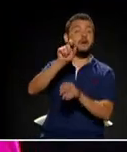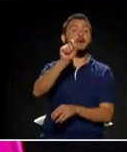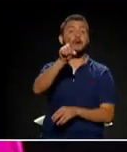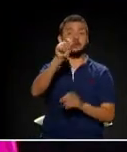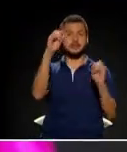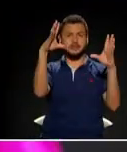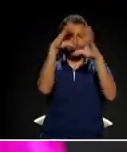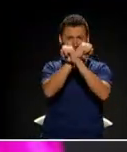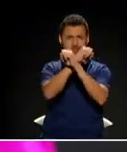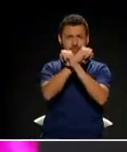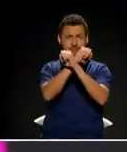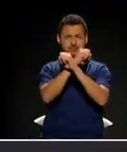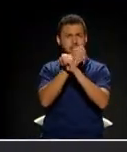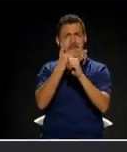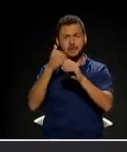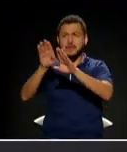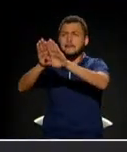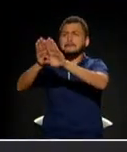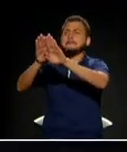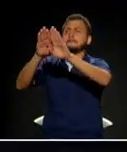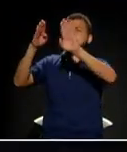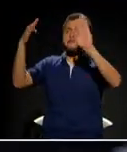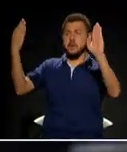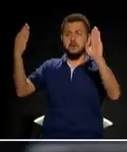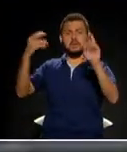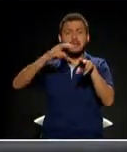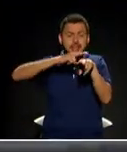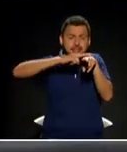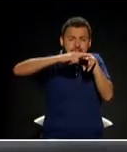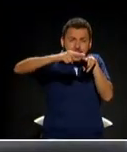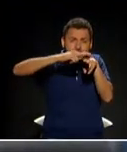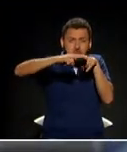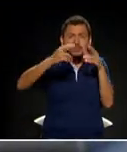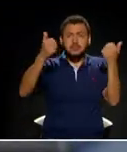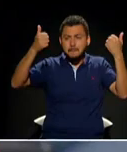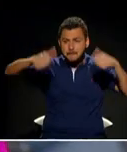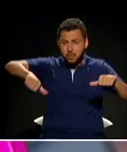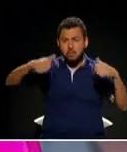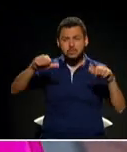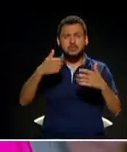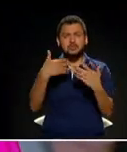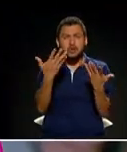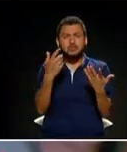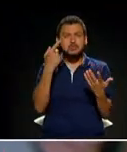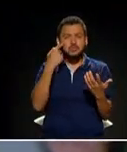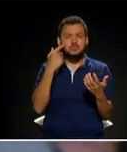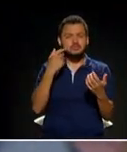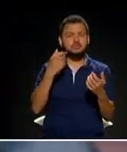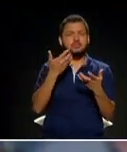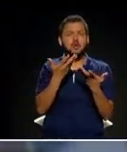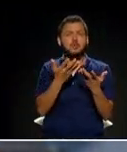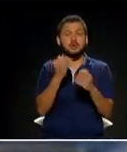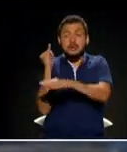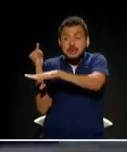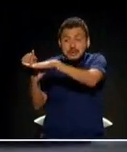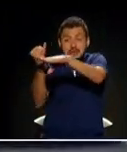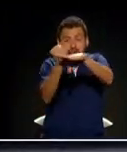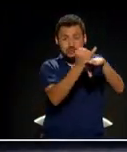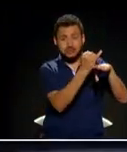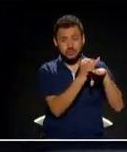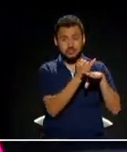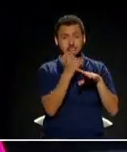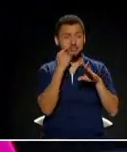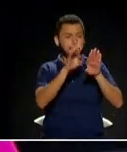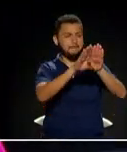una apuesta decidida para que medellín amplía los horarios primero de servicio a todas las instituciones públicas pero también